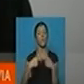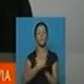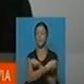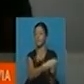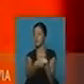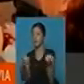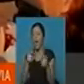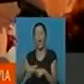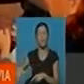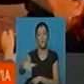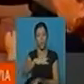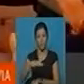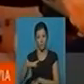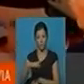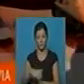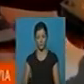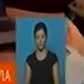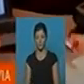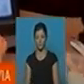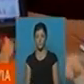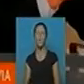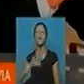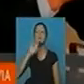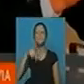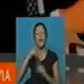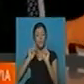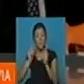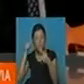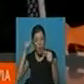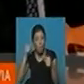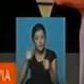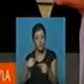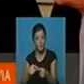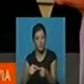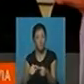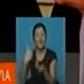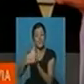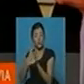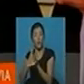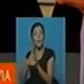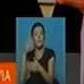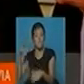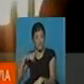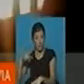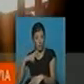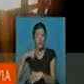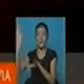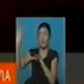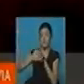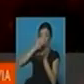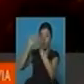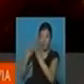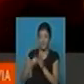obras al pueblo. El plan también apela a un mayor dinamismo del sector privado y de la inversión extranjera